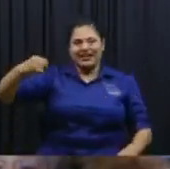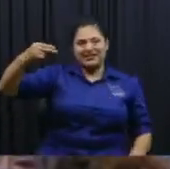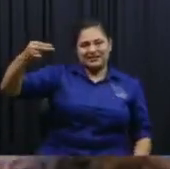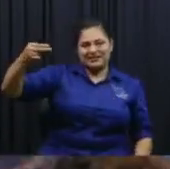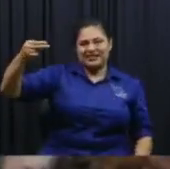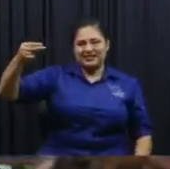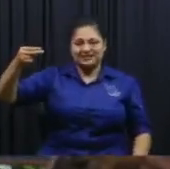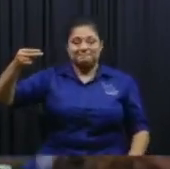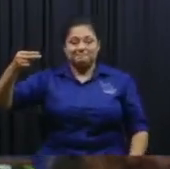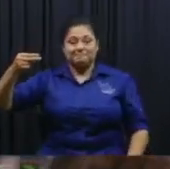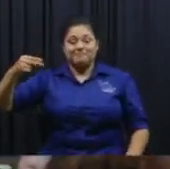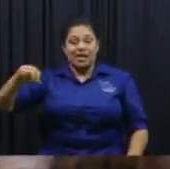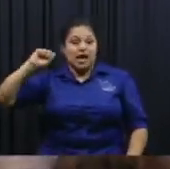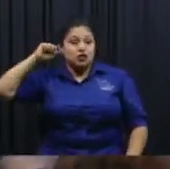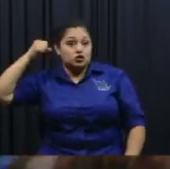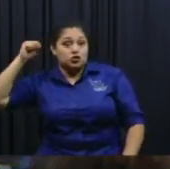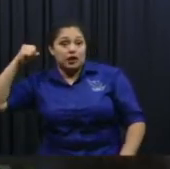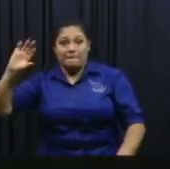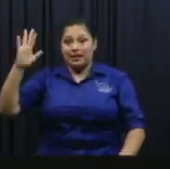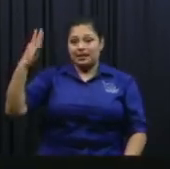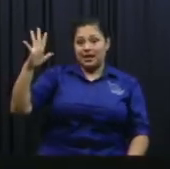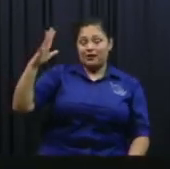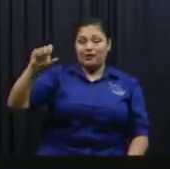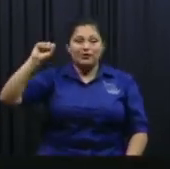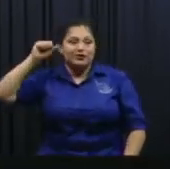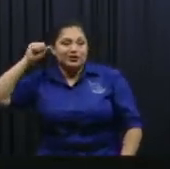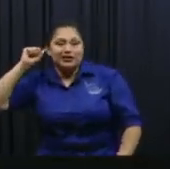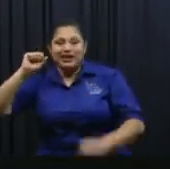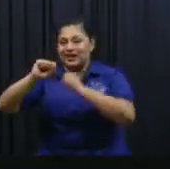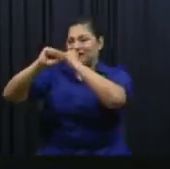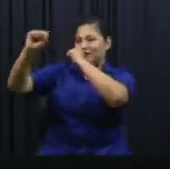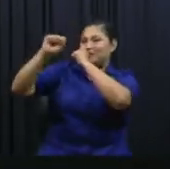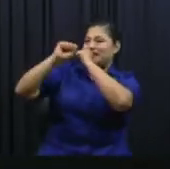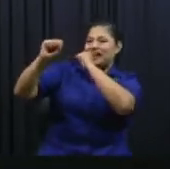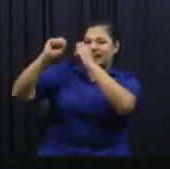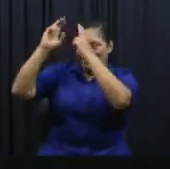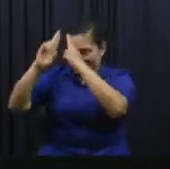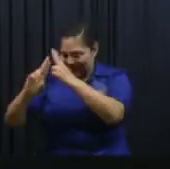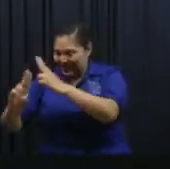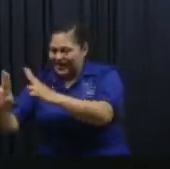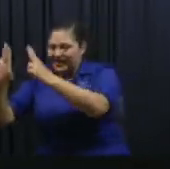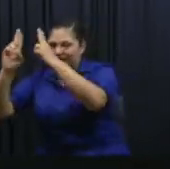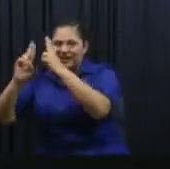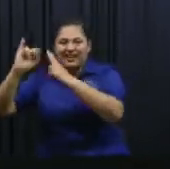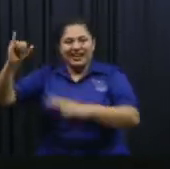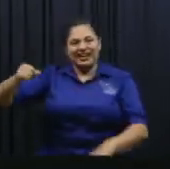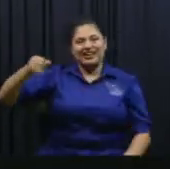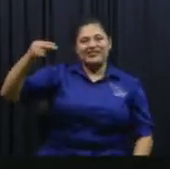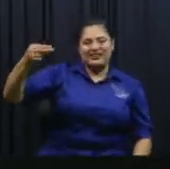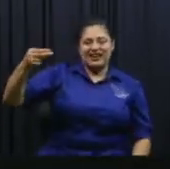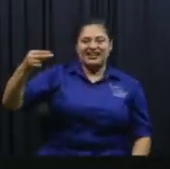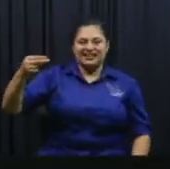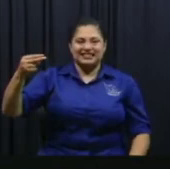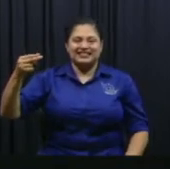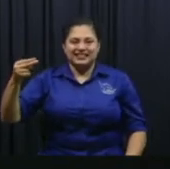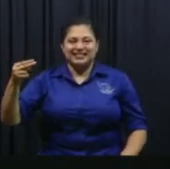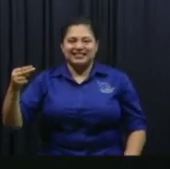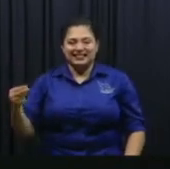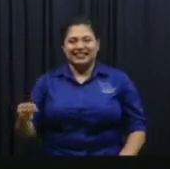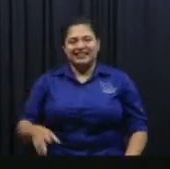a Jehová sobre el pandero sobre trompeta en honor a